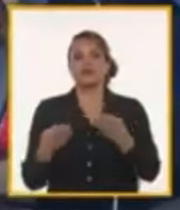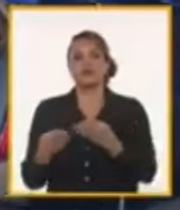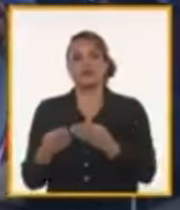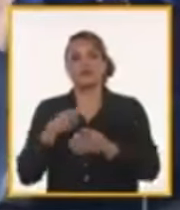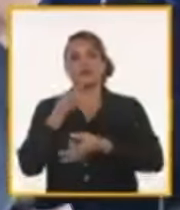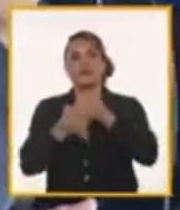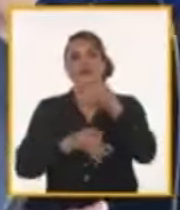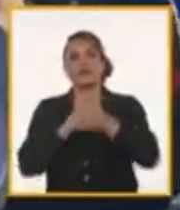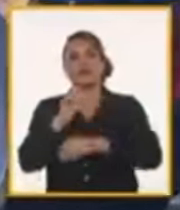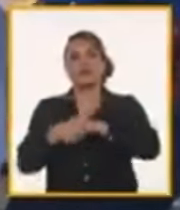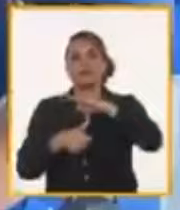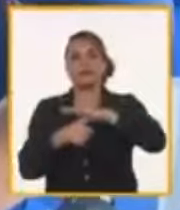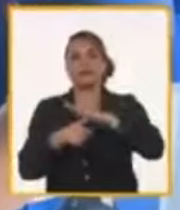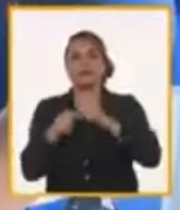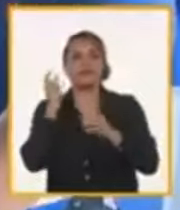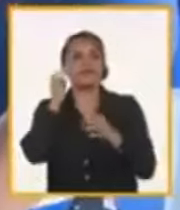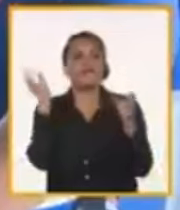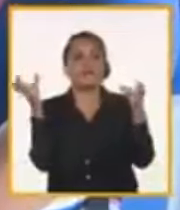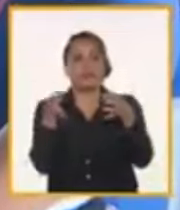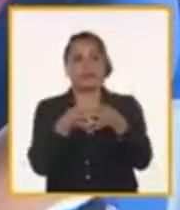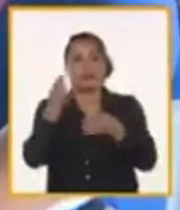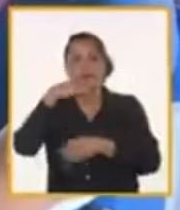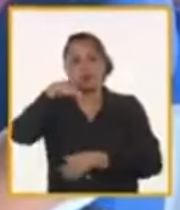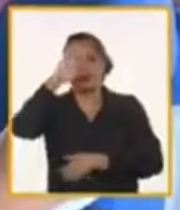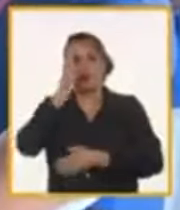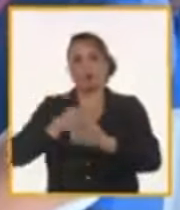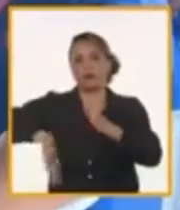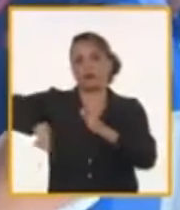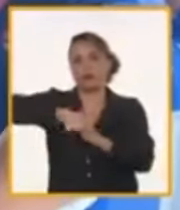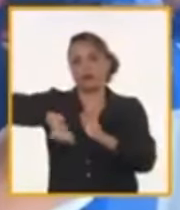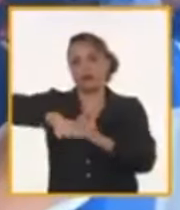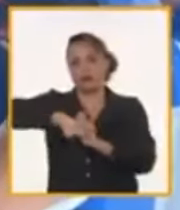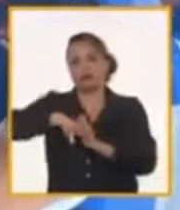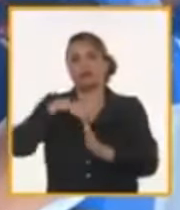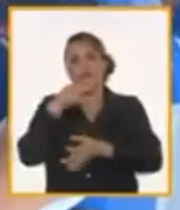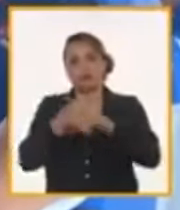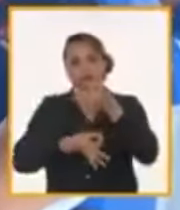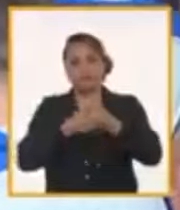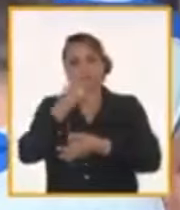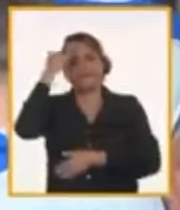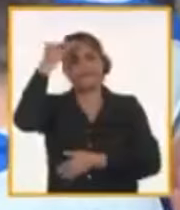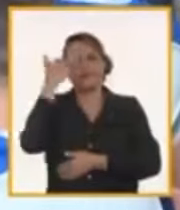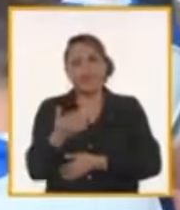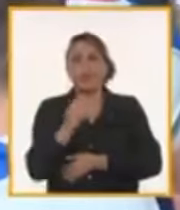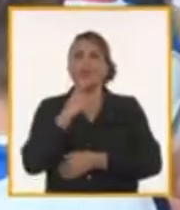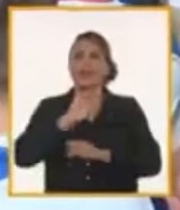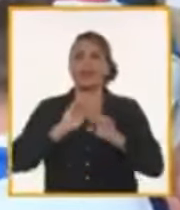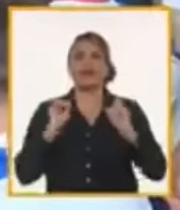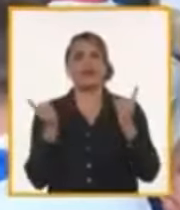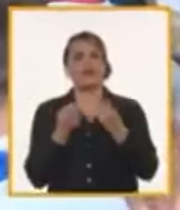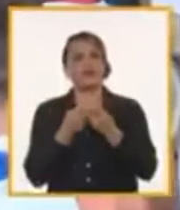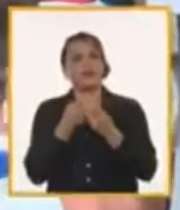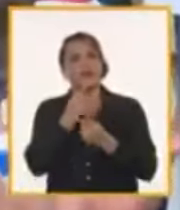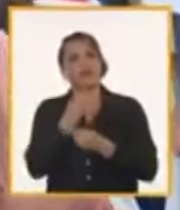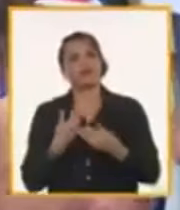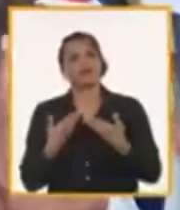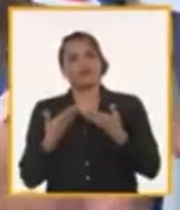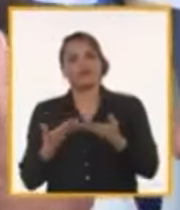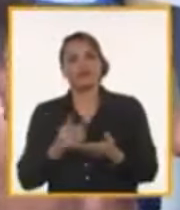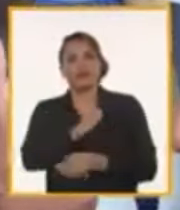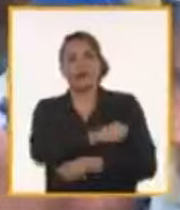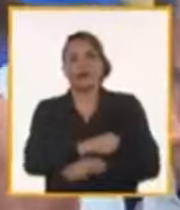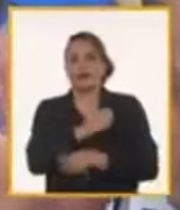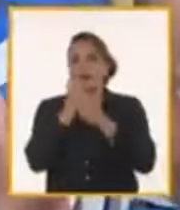presidente de la federación cubana de ta hend Iván Fernández Gracias muchachos por sus lecciones de amor y de